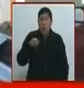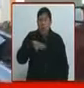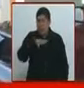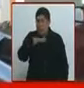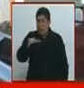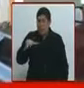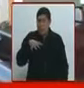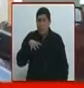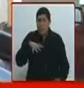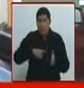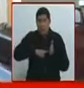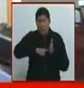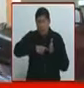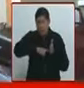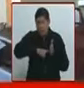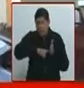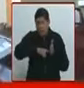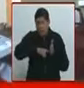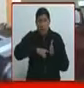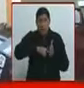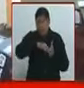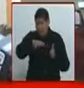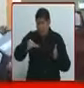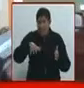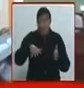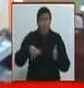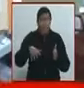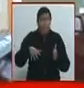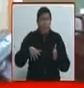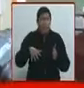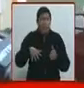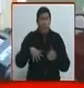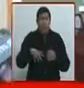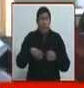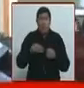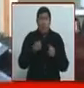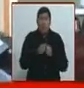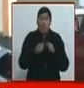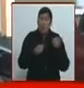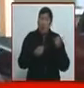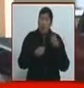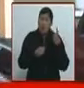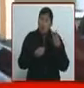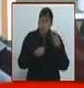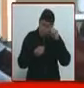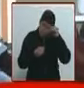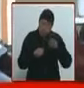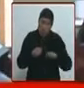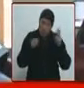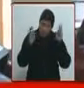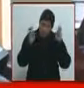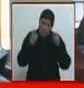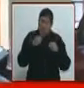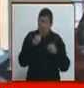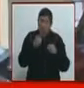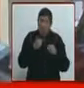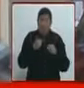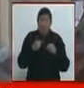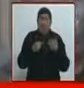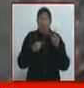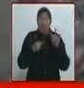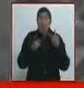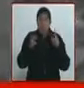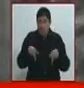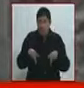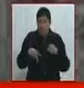por la zona de Buenos Aires. Ya entonces la menor estaba acompañada de dos menores, de dos menores supuestamente, lo que manifiesta, con